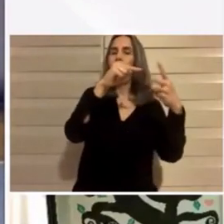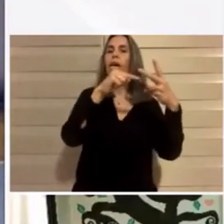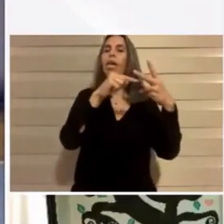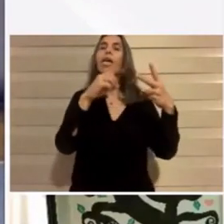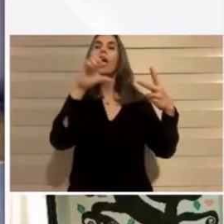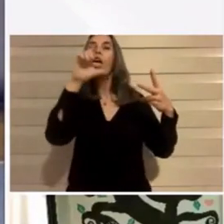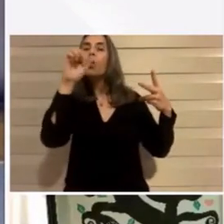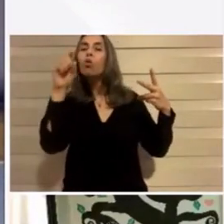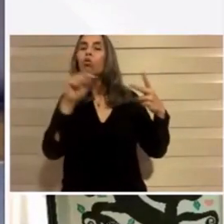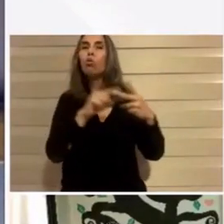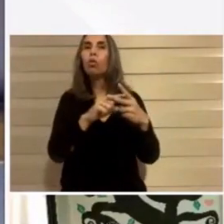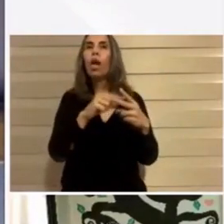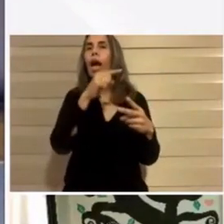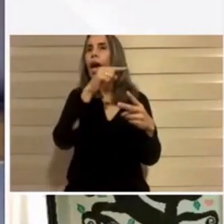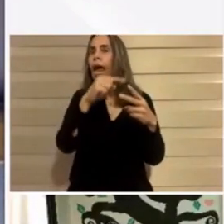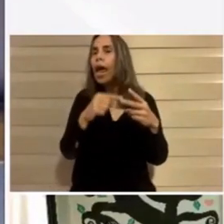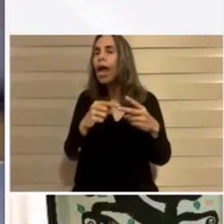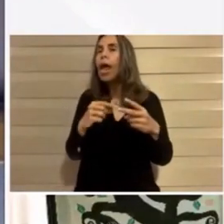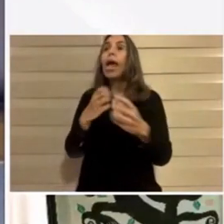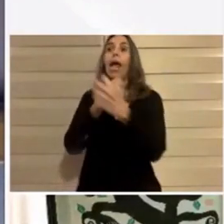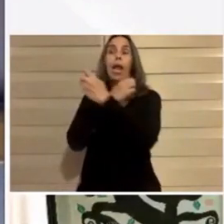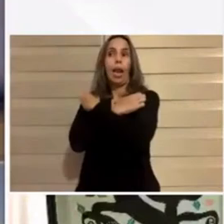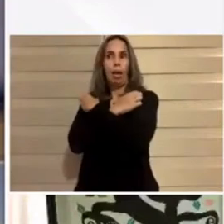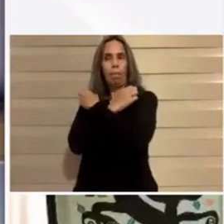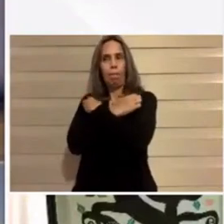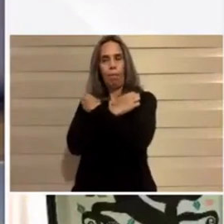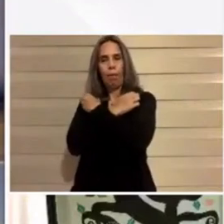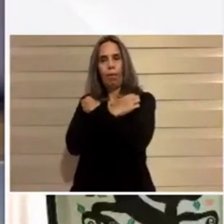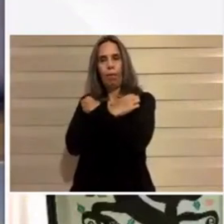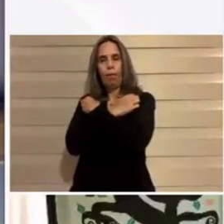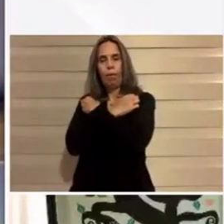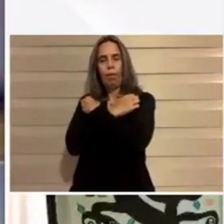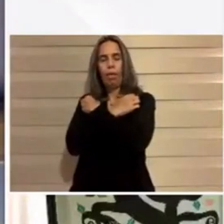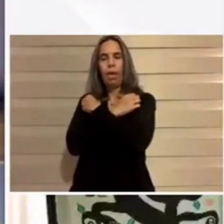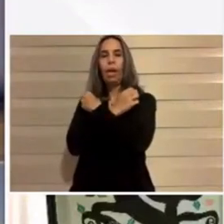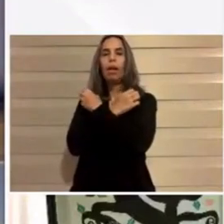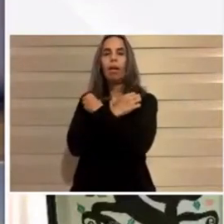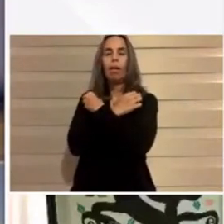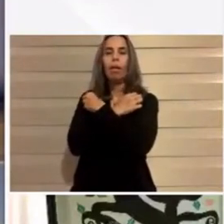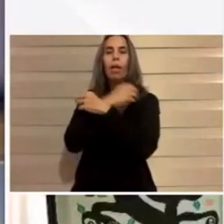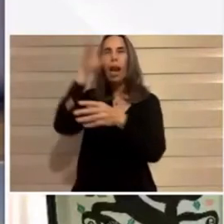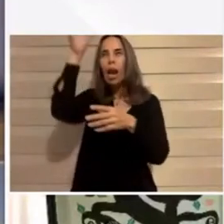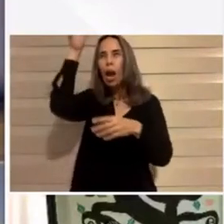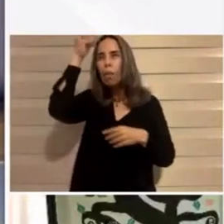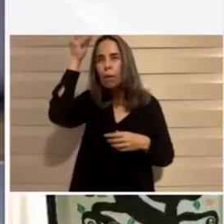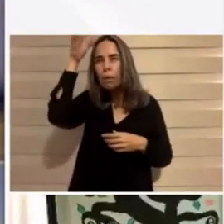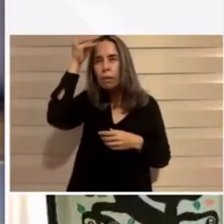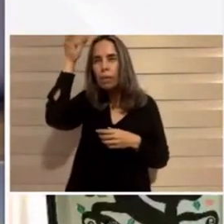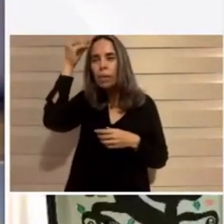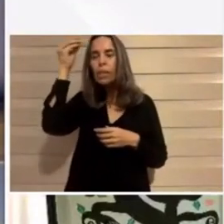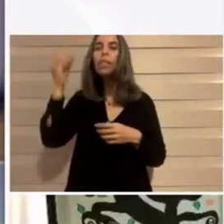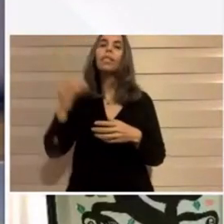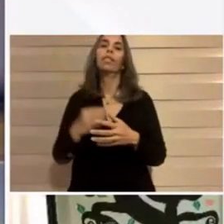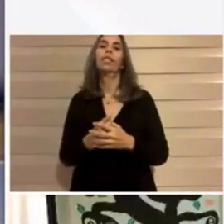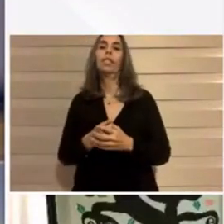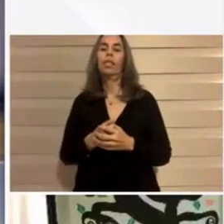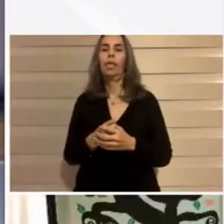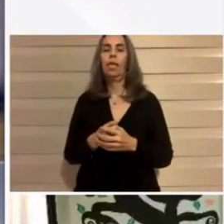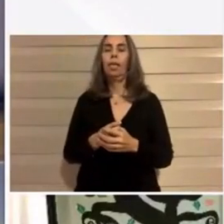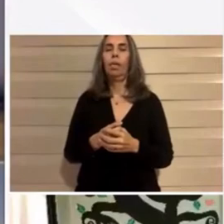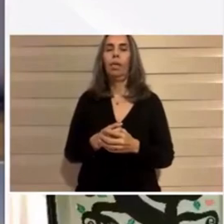el aprendizaje no es vertical, el conocimiento no es único. Hay muchísimas puertas. Y esas